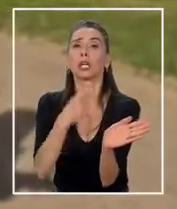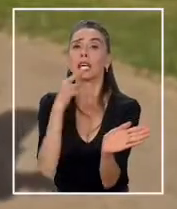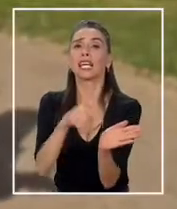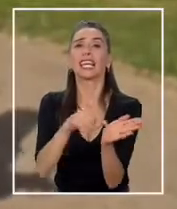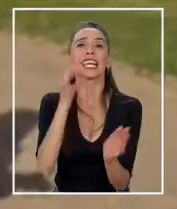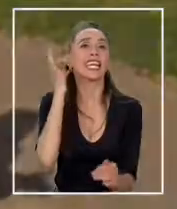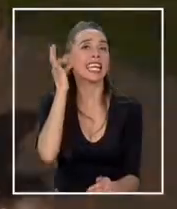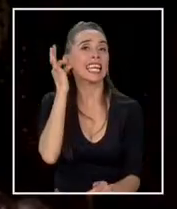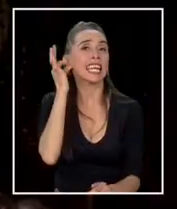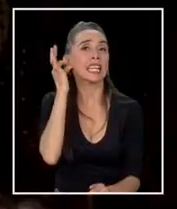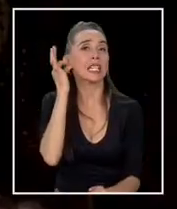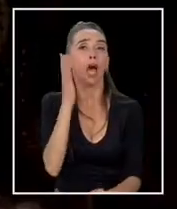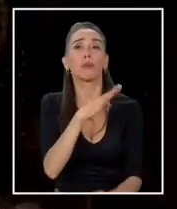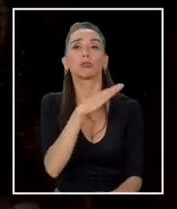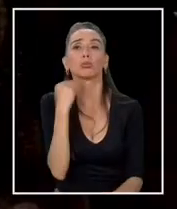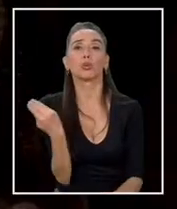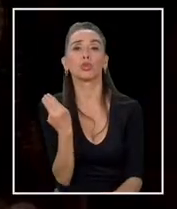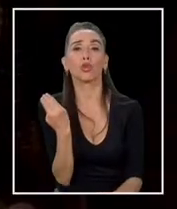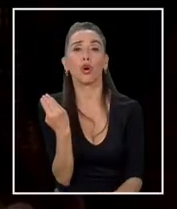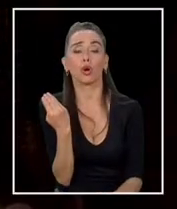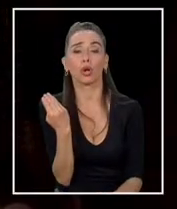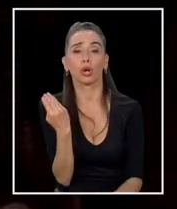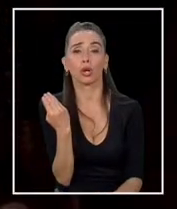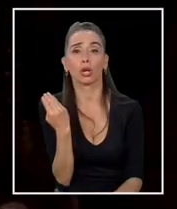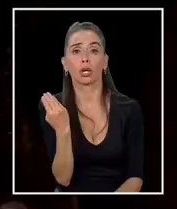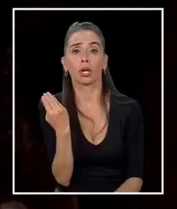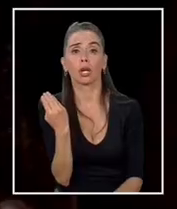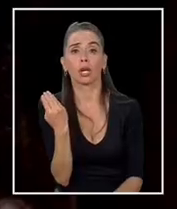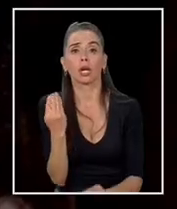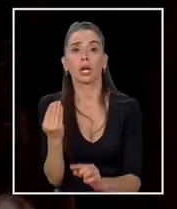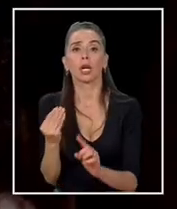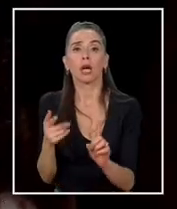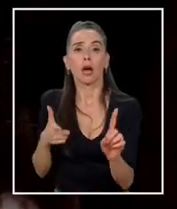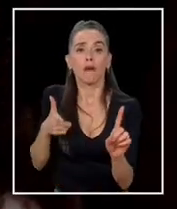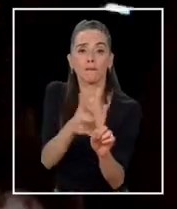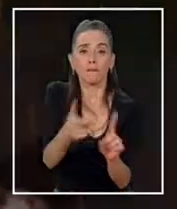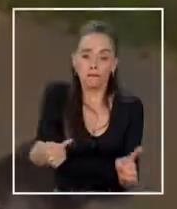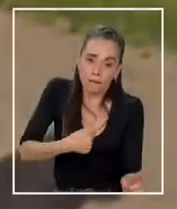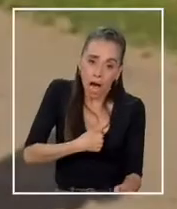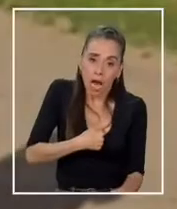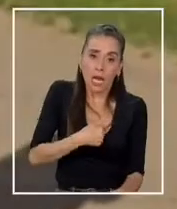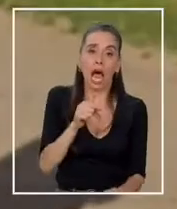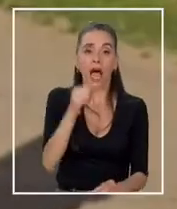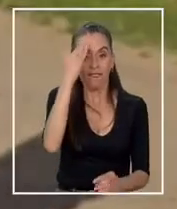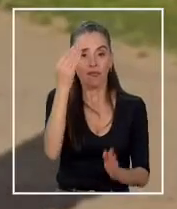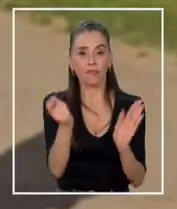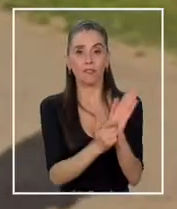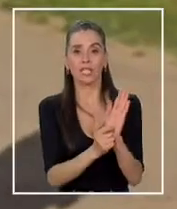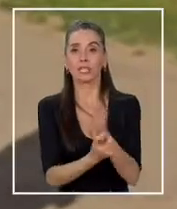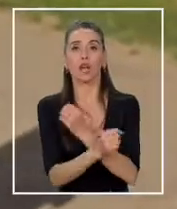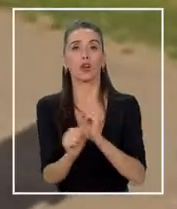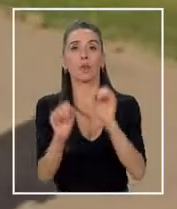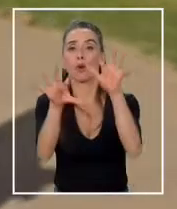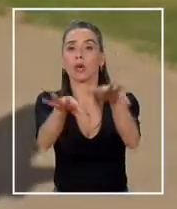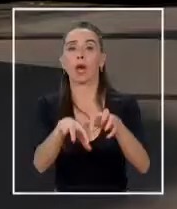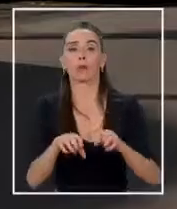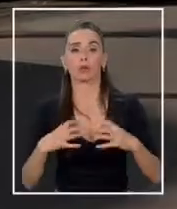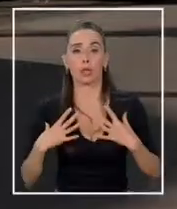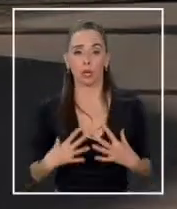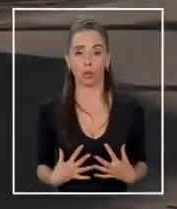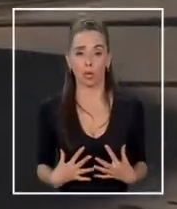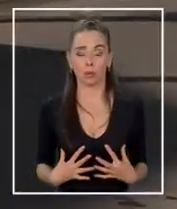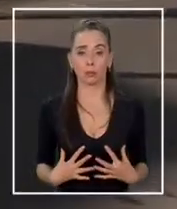dijo, ella falleció, le dijo, por impacto de bala, le dijo, tal día, y no se puede retirar el